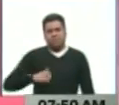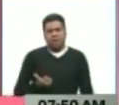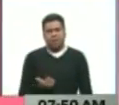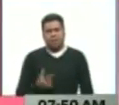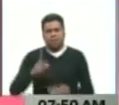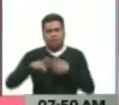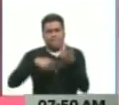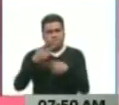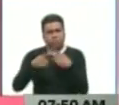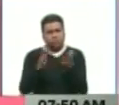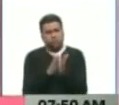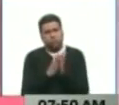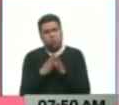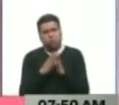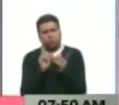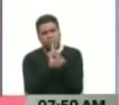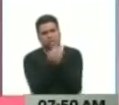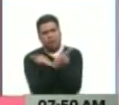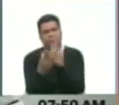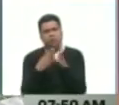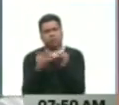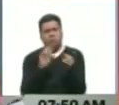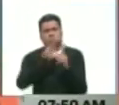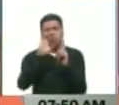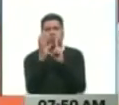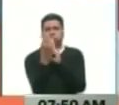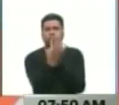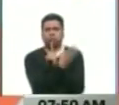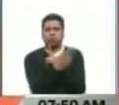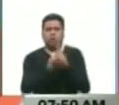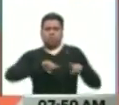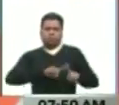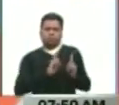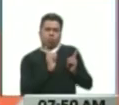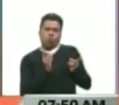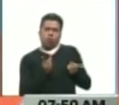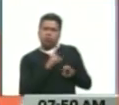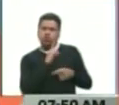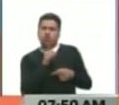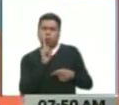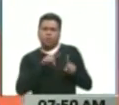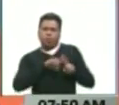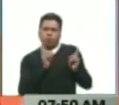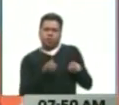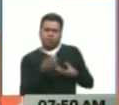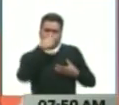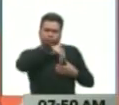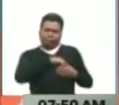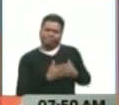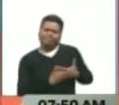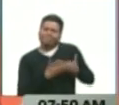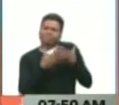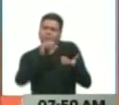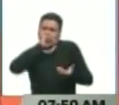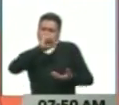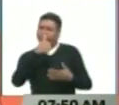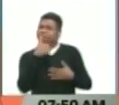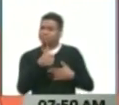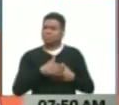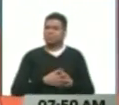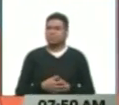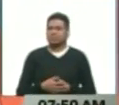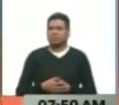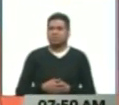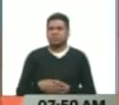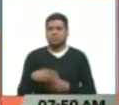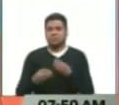se ha revertido con la misión Cultura Corazón Adentro. 8 años de una misión muy hermosa, que ha cumplido cabalmente